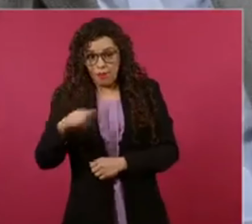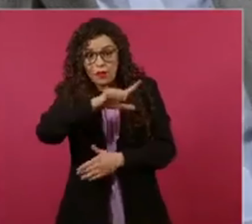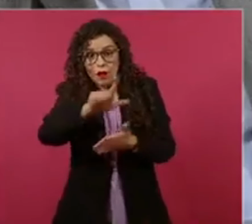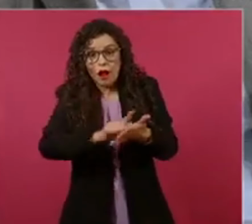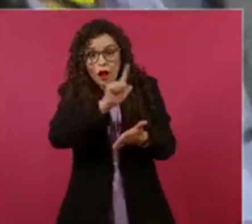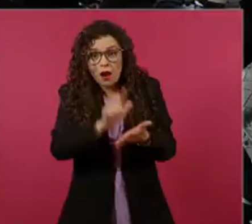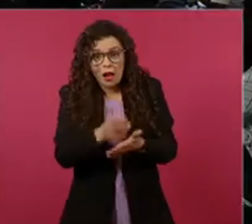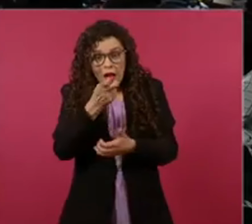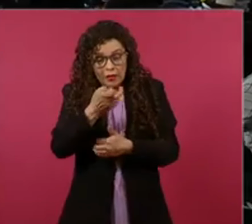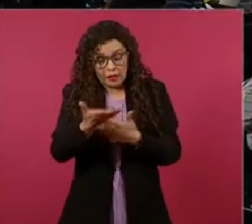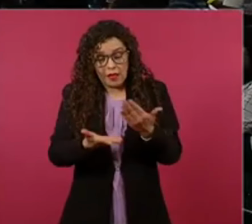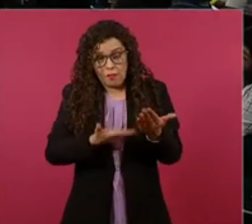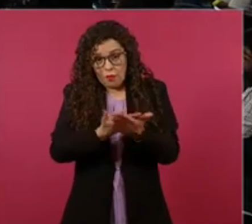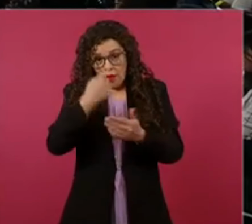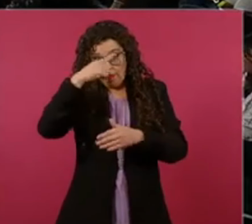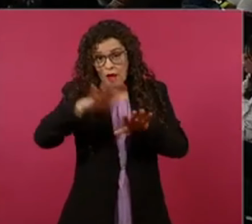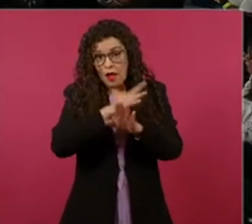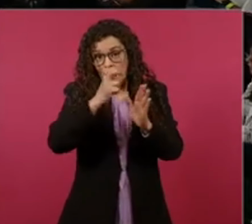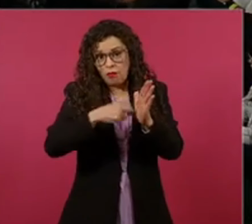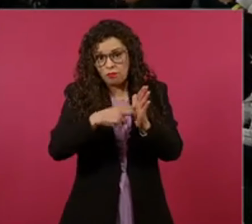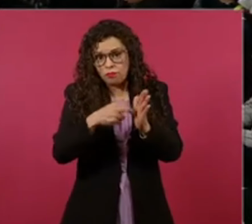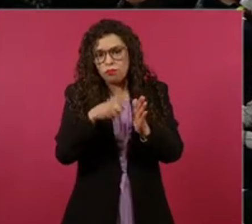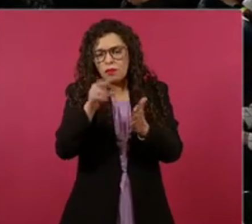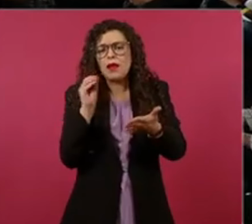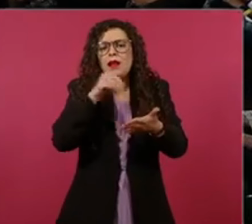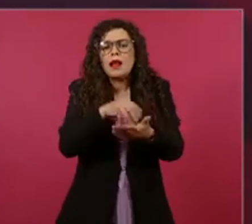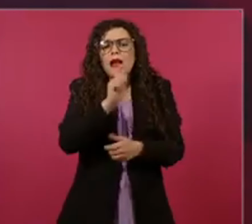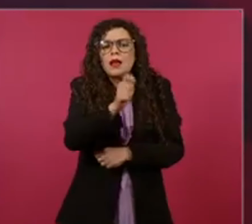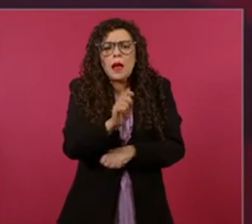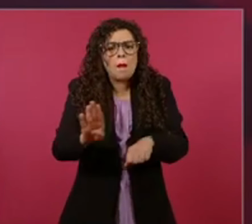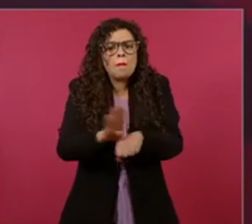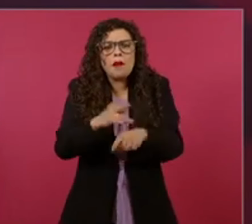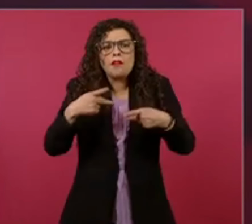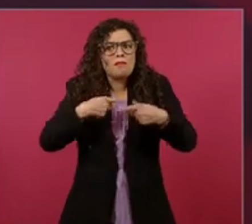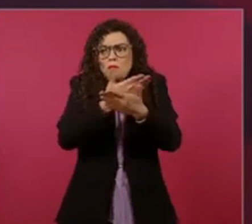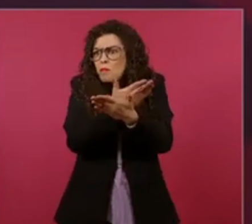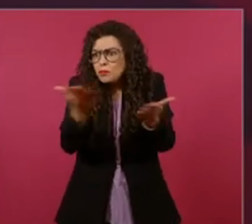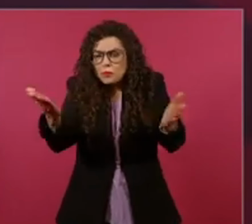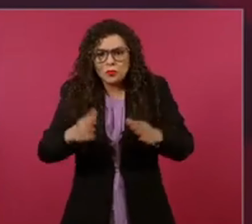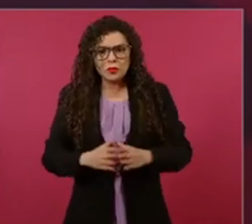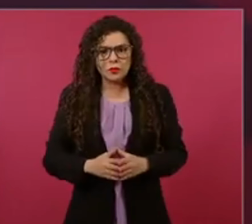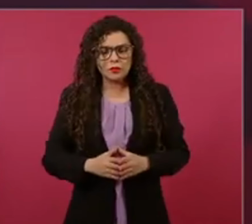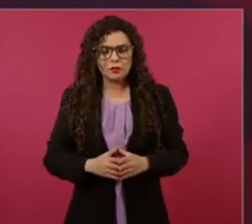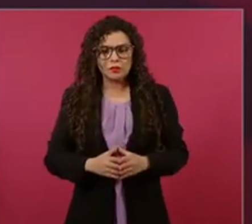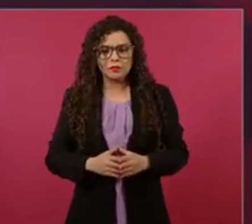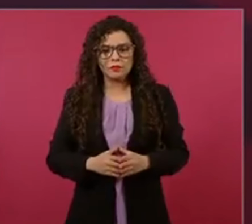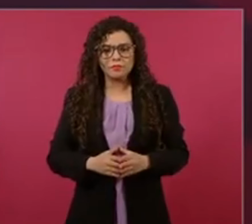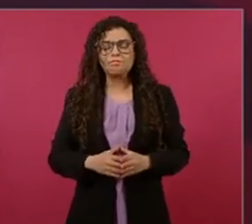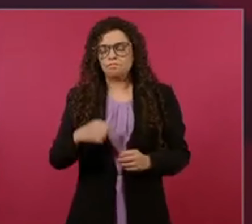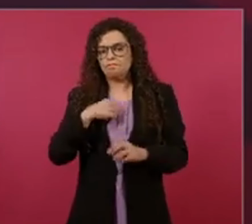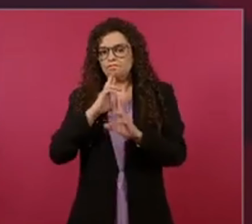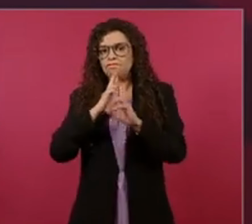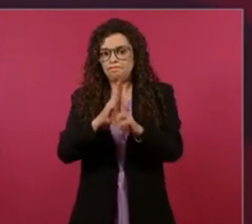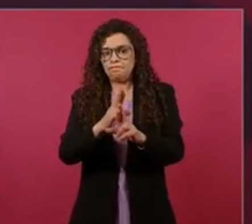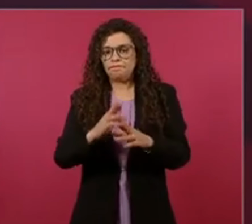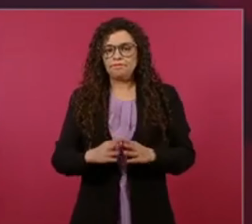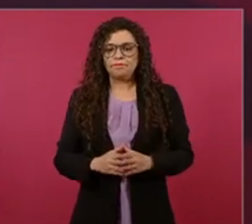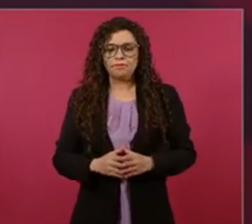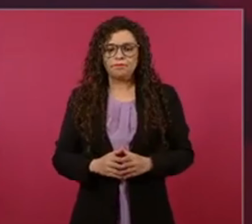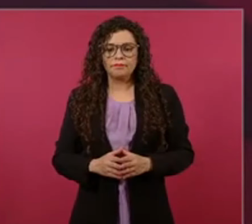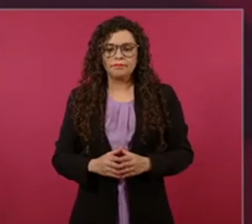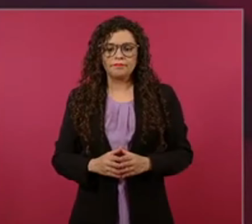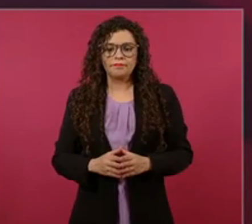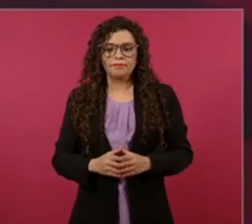del pueblo? Pues ellos están en su derecho de no estar de acuerdo.